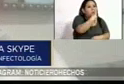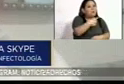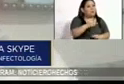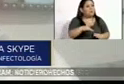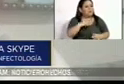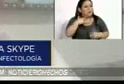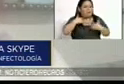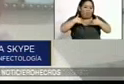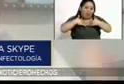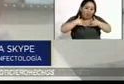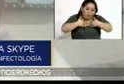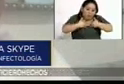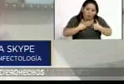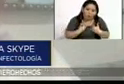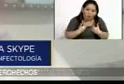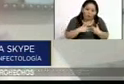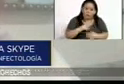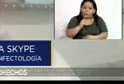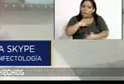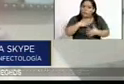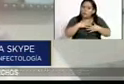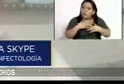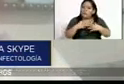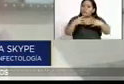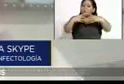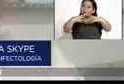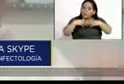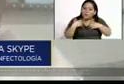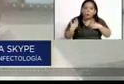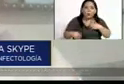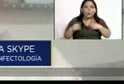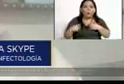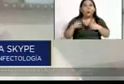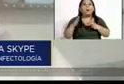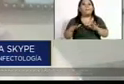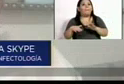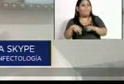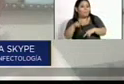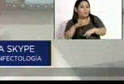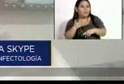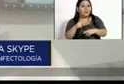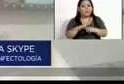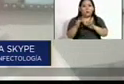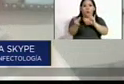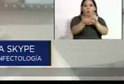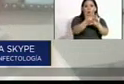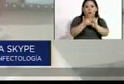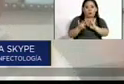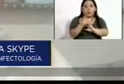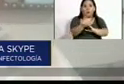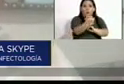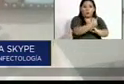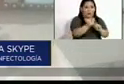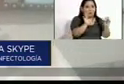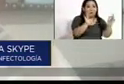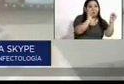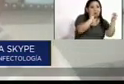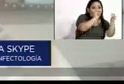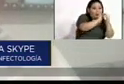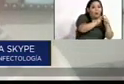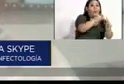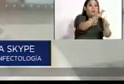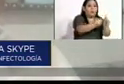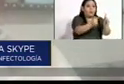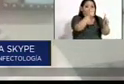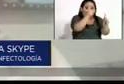sentirse cansado y tiene problemas respiratorios graves, y a eso le aunamos que ha tenido contacto con personas con catarro y al virus está